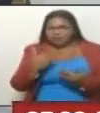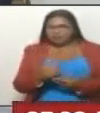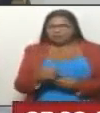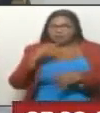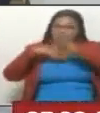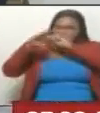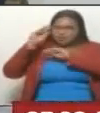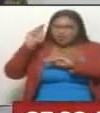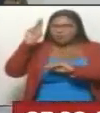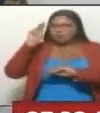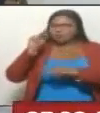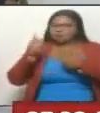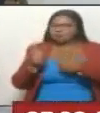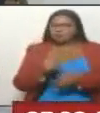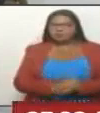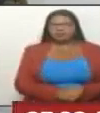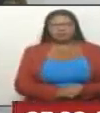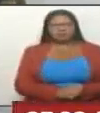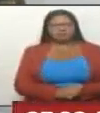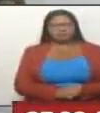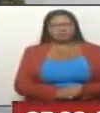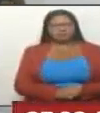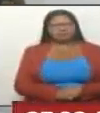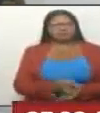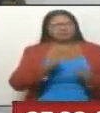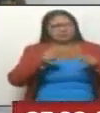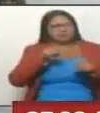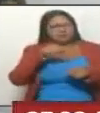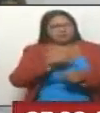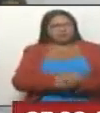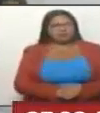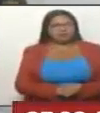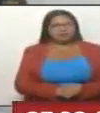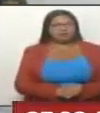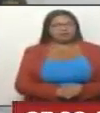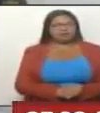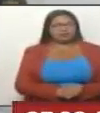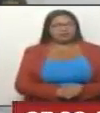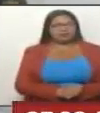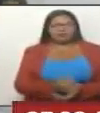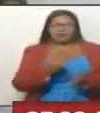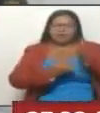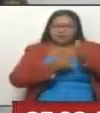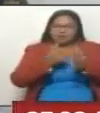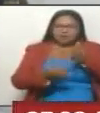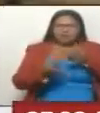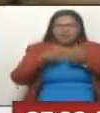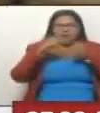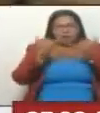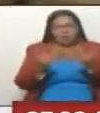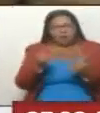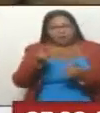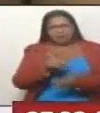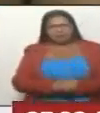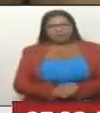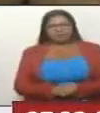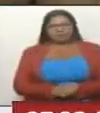profesor? Oye, sí. Usted es locutor también, profesor. No, pero me voy a inscribir. Él es la pontificia.